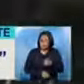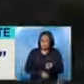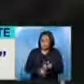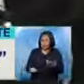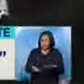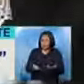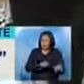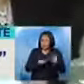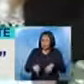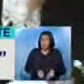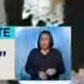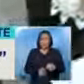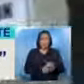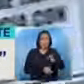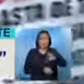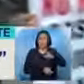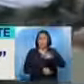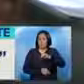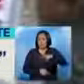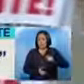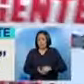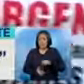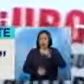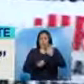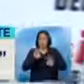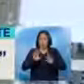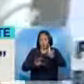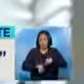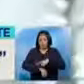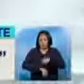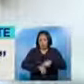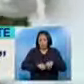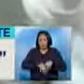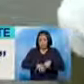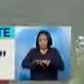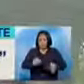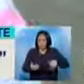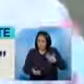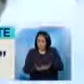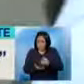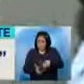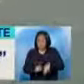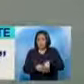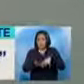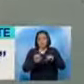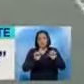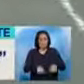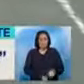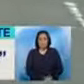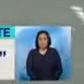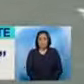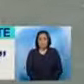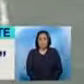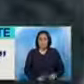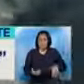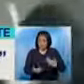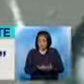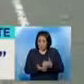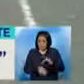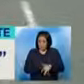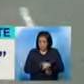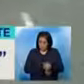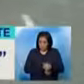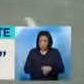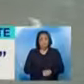también? ¿Desde dónde? La provincia de Chepén, viajando 11 horas. ¿11 horas? ¿Solamente para llegar aquí a la marcha? Para llegar acá a la marcha, señorita. Ha llegado bastante temprano